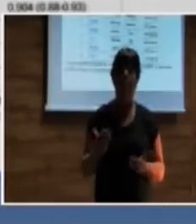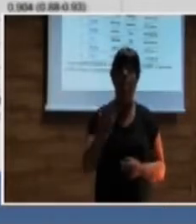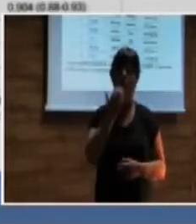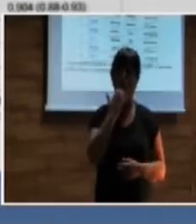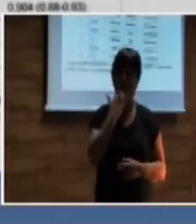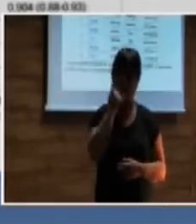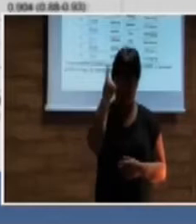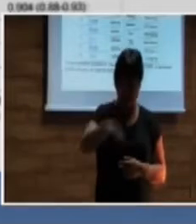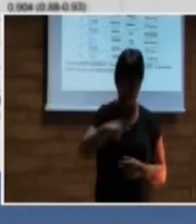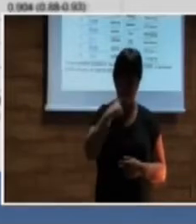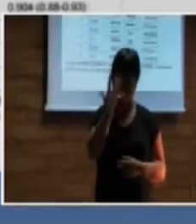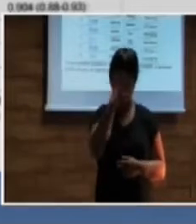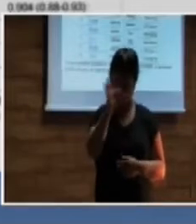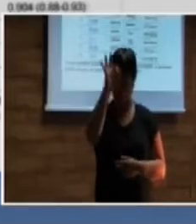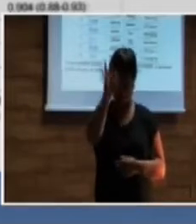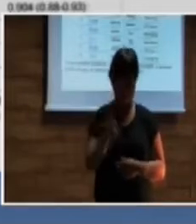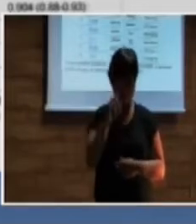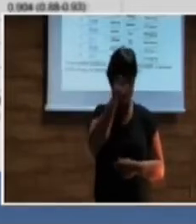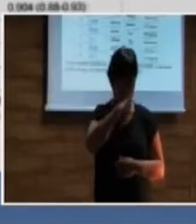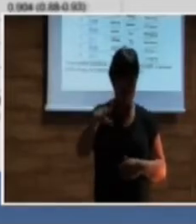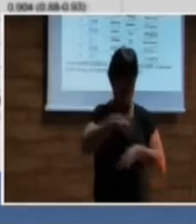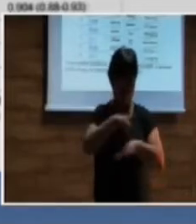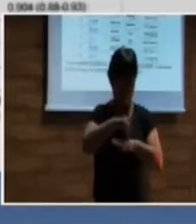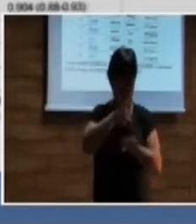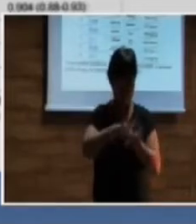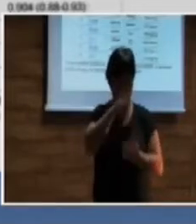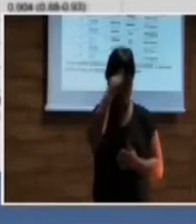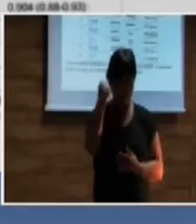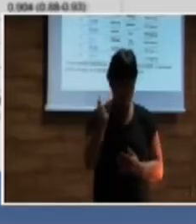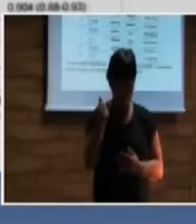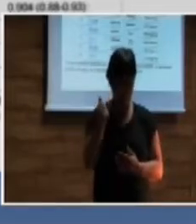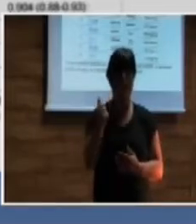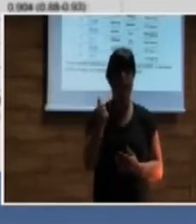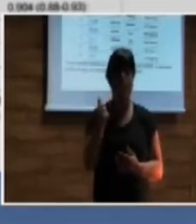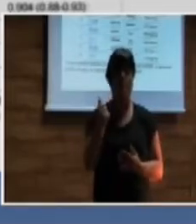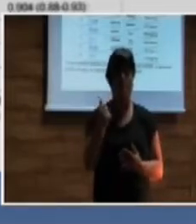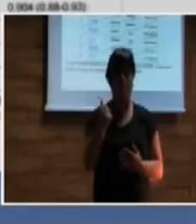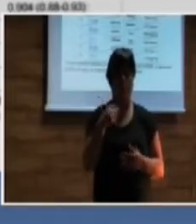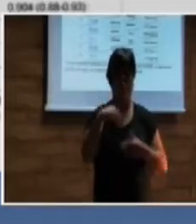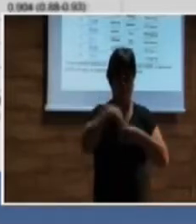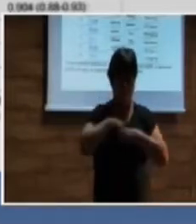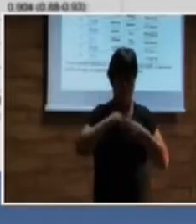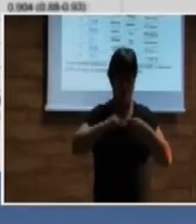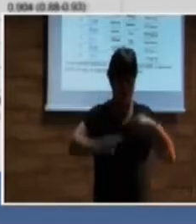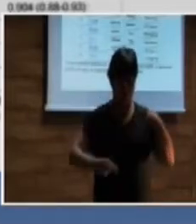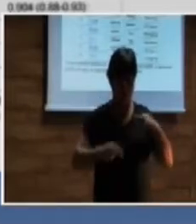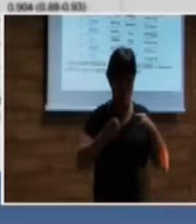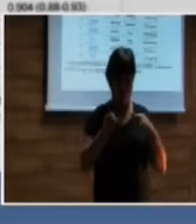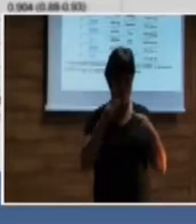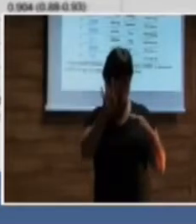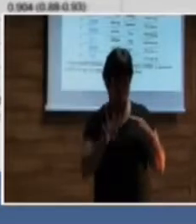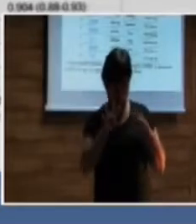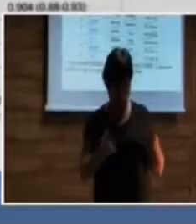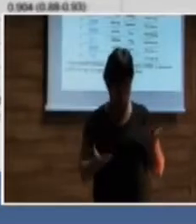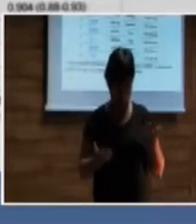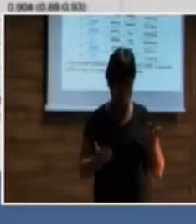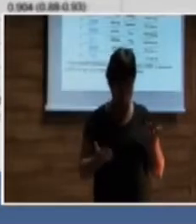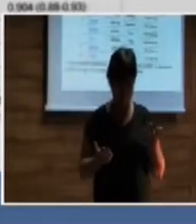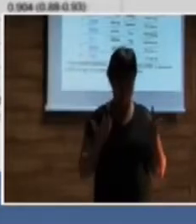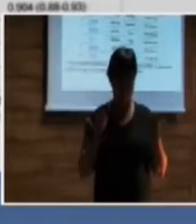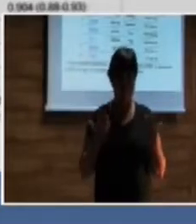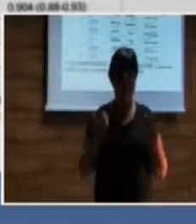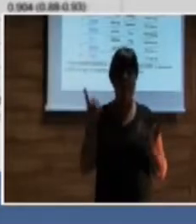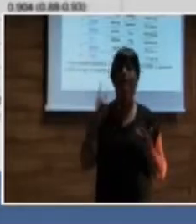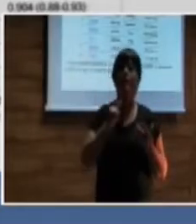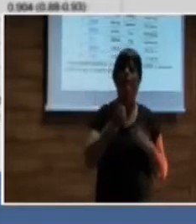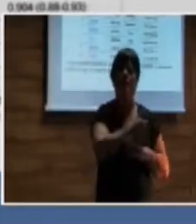que hay un 50% de pacientes con Alzheimer esporádico que tienen genes número 4, 3444, pero resulta que ¿qué pasa con los